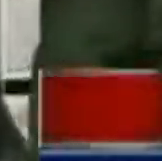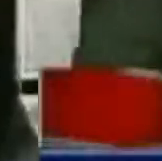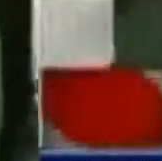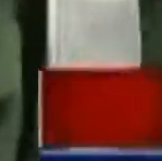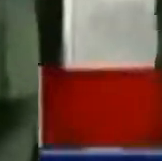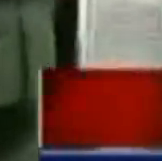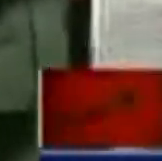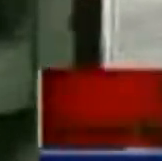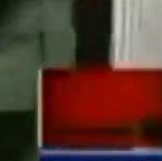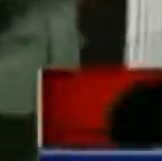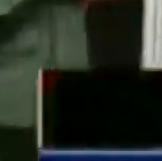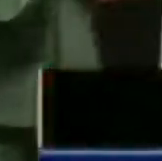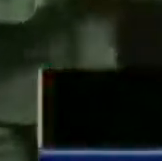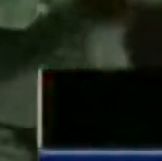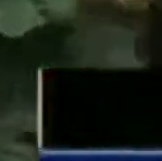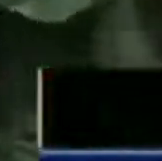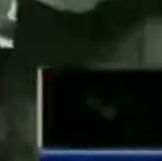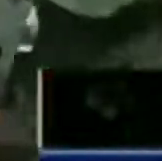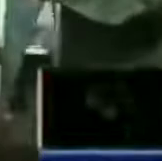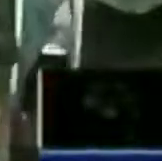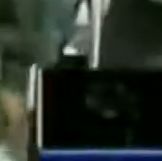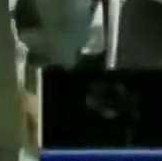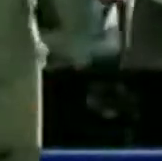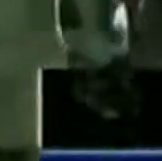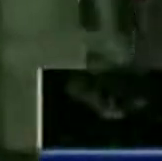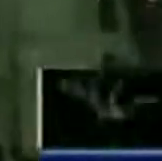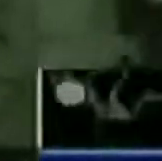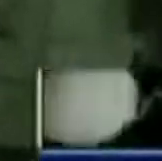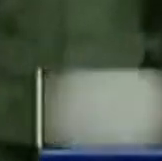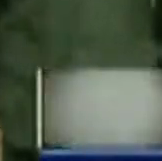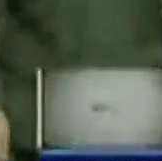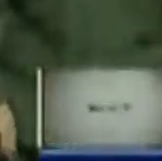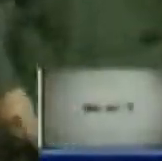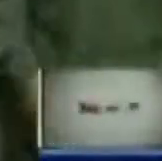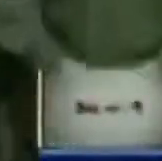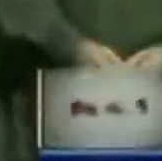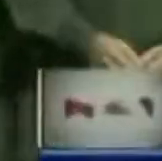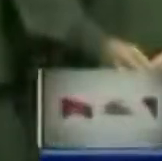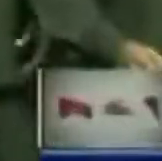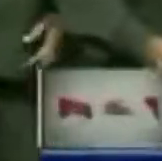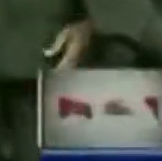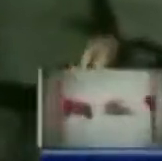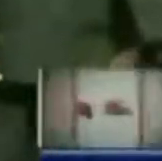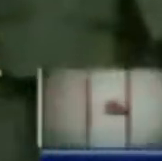el negrito tu maracucho pamparito